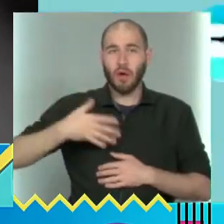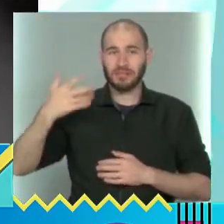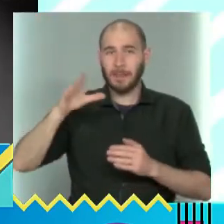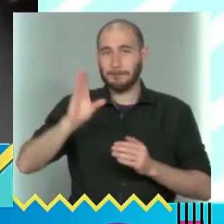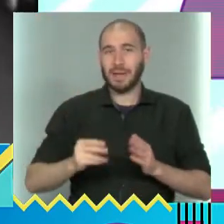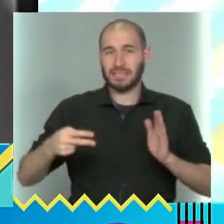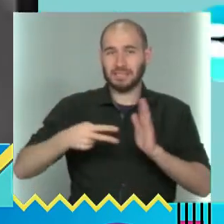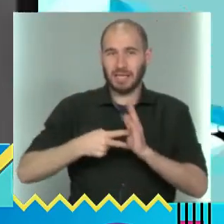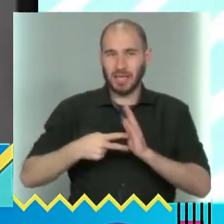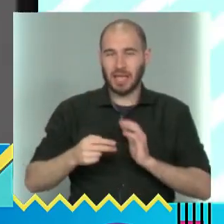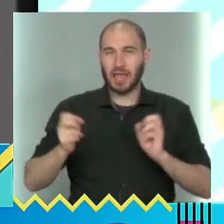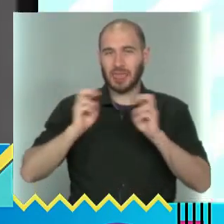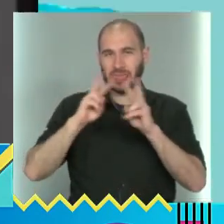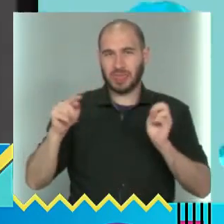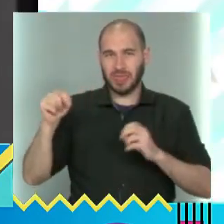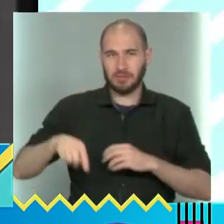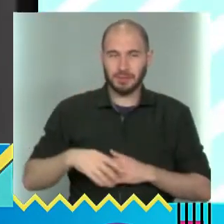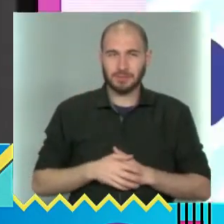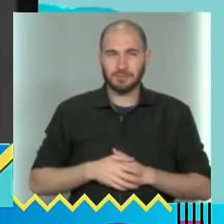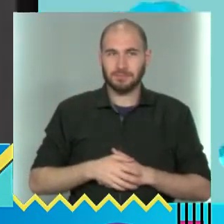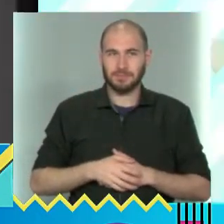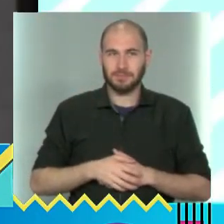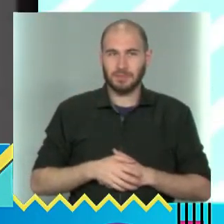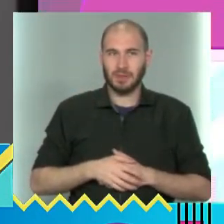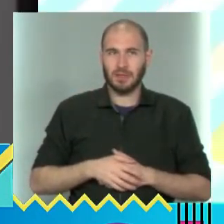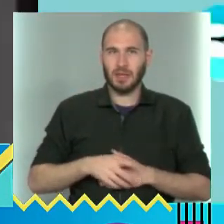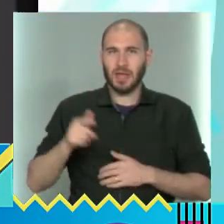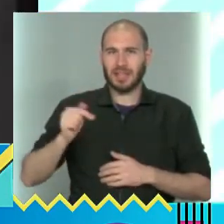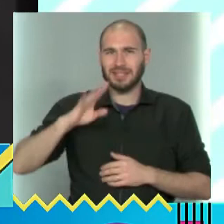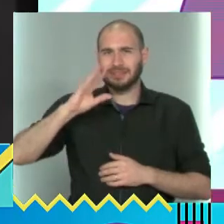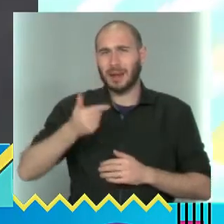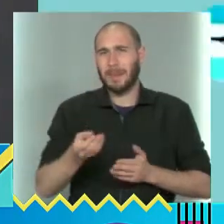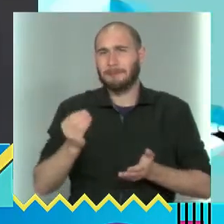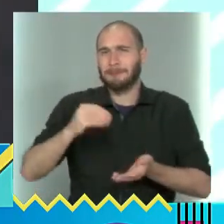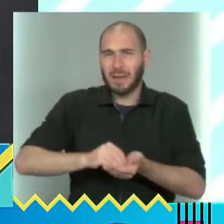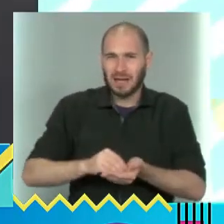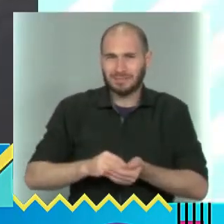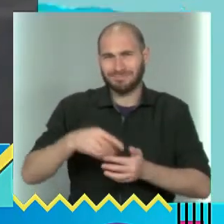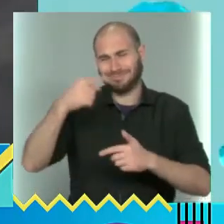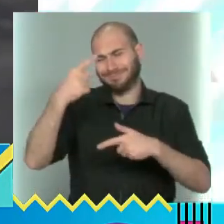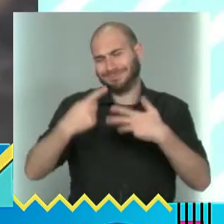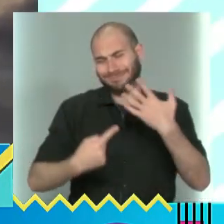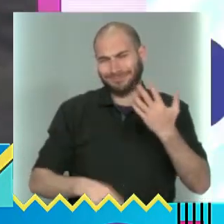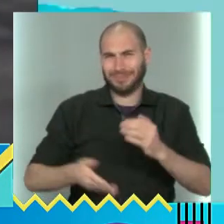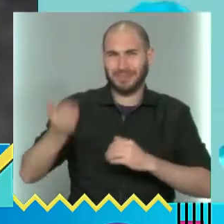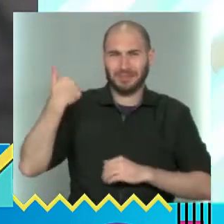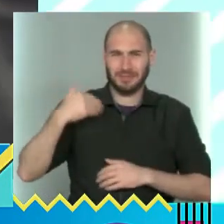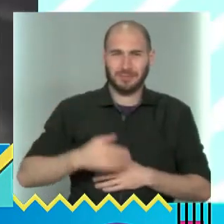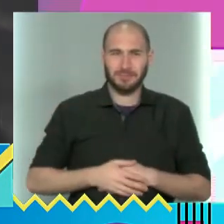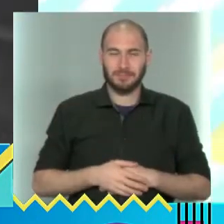Siria. Bien. Respecto de esto. Esto ha sido otra trampa más de las tantas que han realizado,